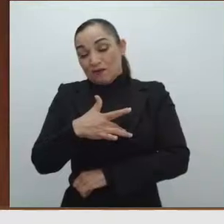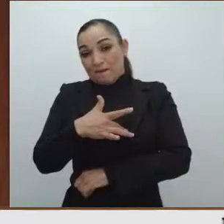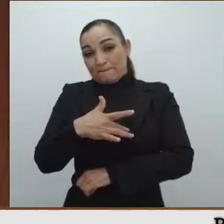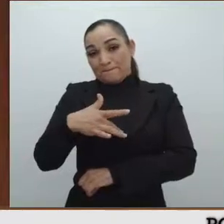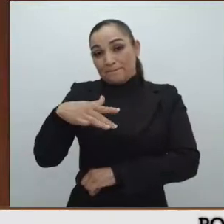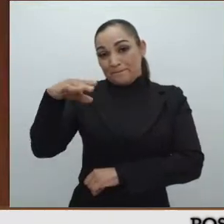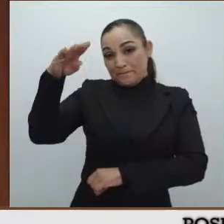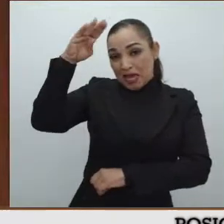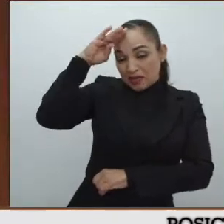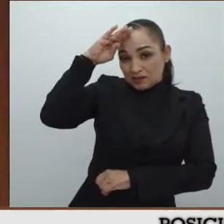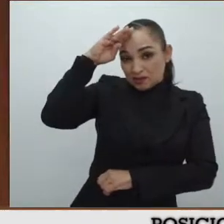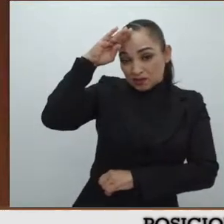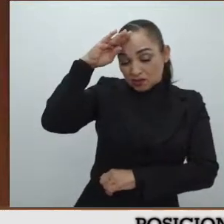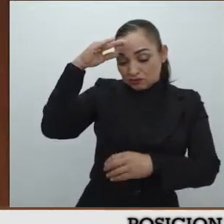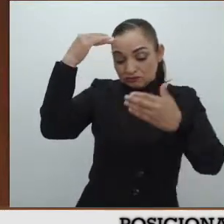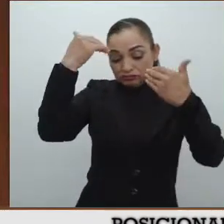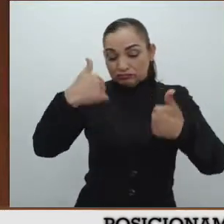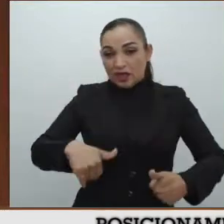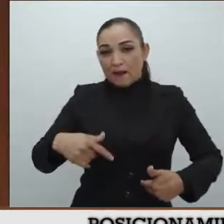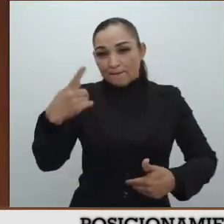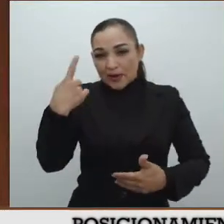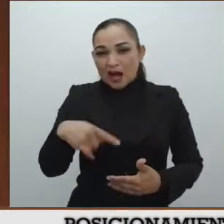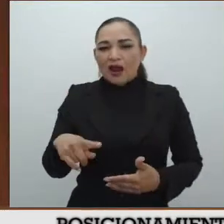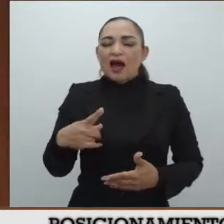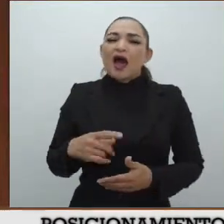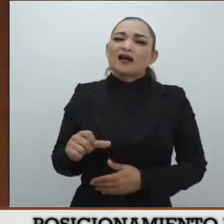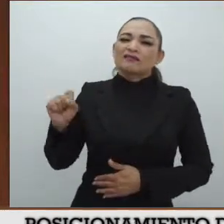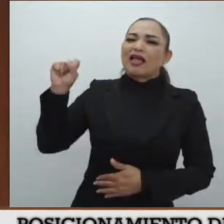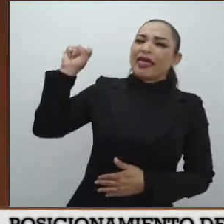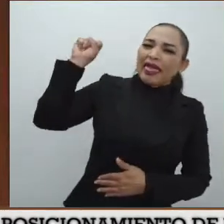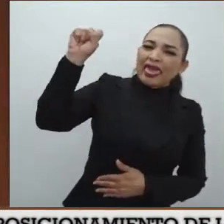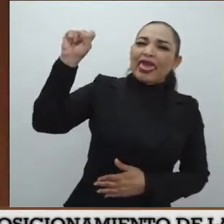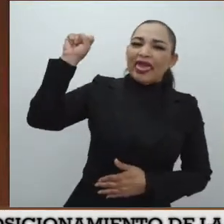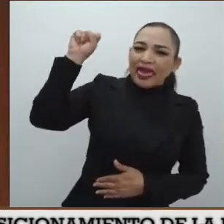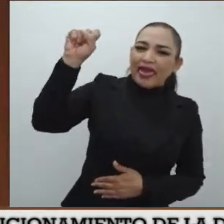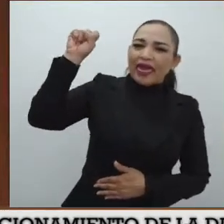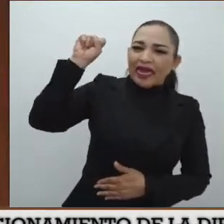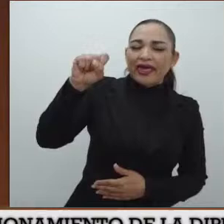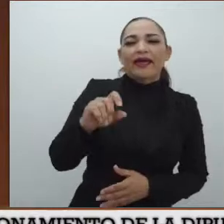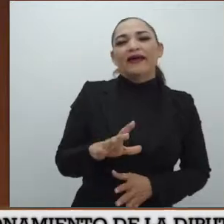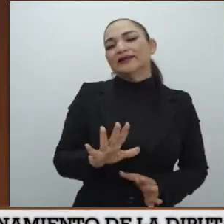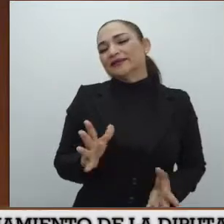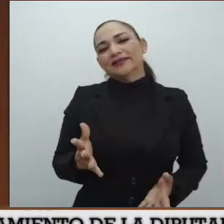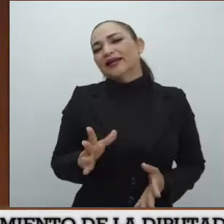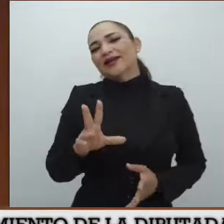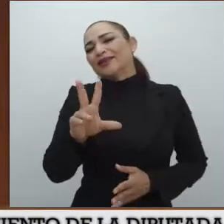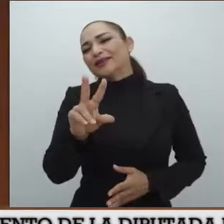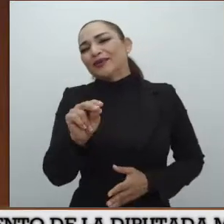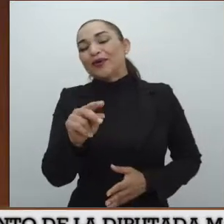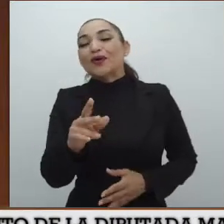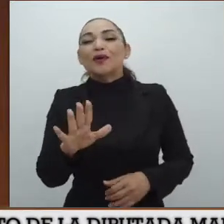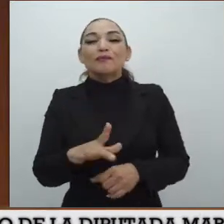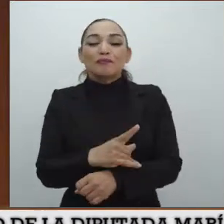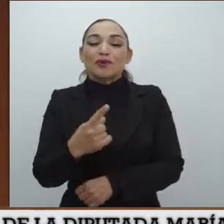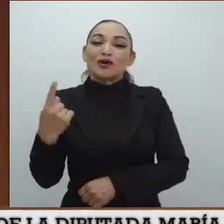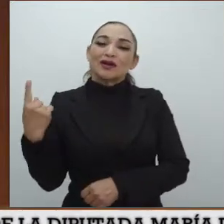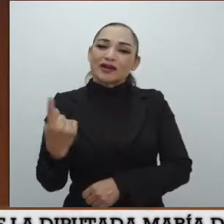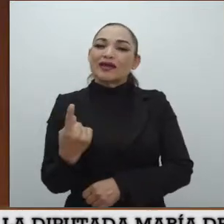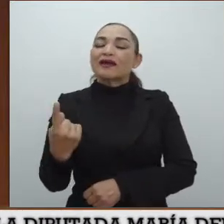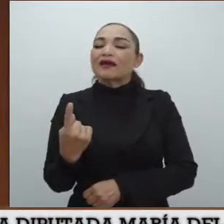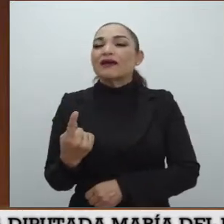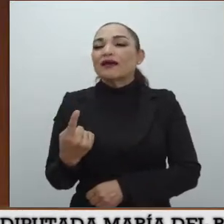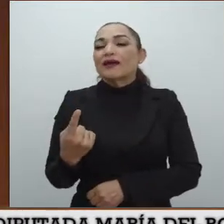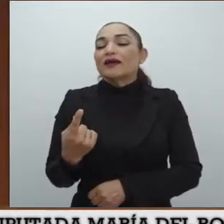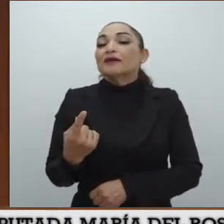es para venir y echar siempre reclamos, no. Porque en primer lugar,